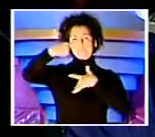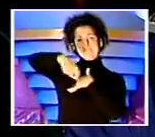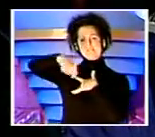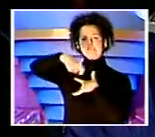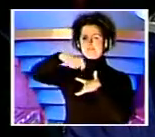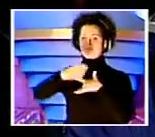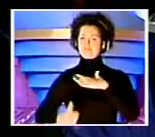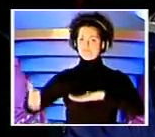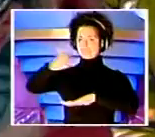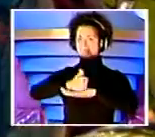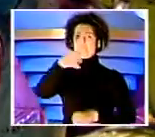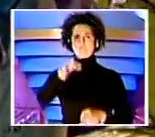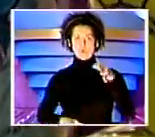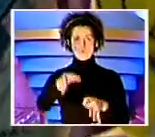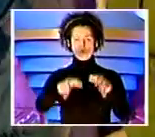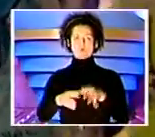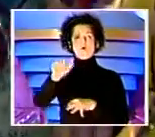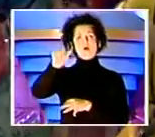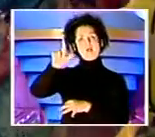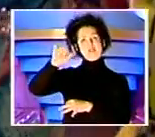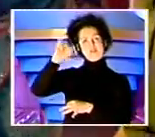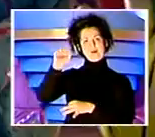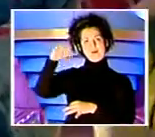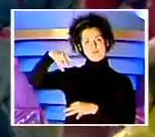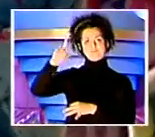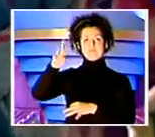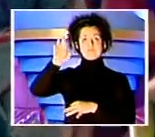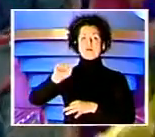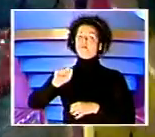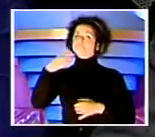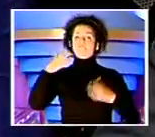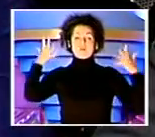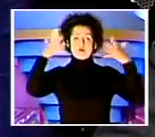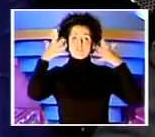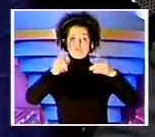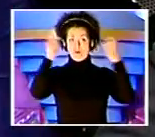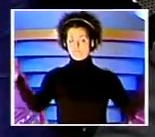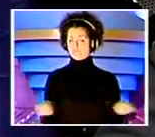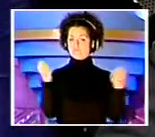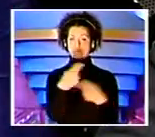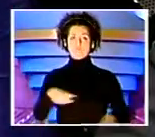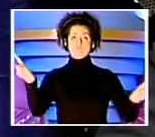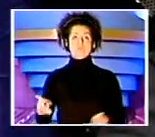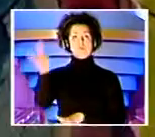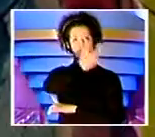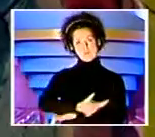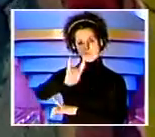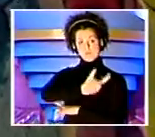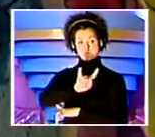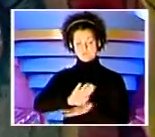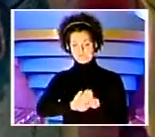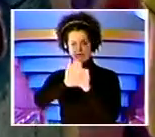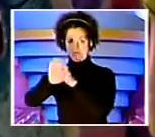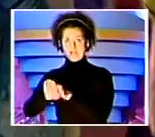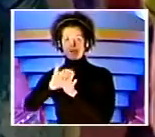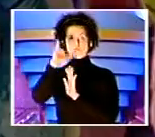jurado. Alejandra San Juan Hernán Pérez, asesora del Festival de Música de Canarias. A su lado, Juan Ramón